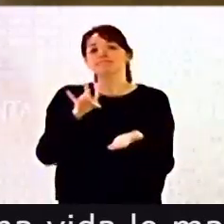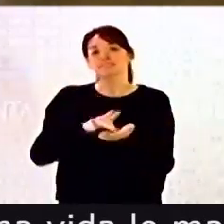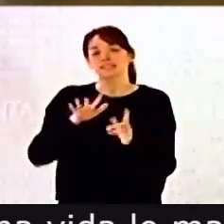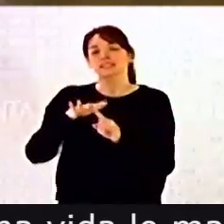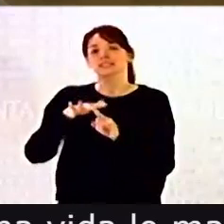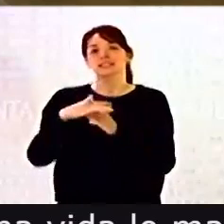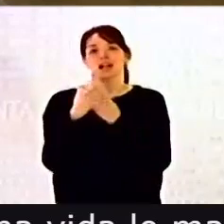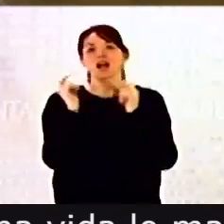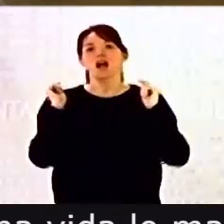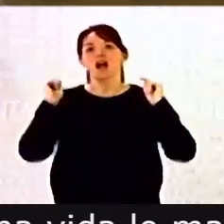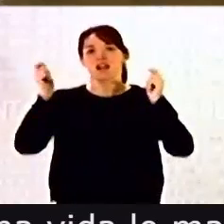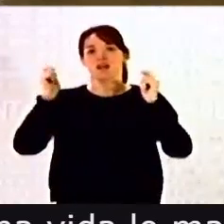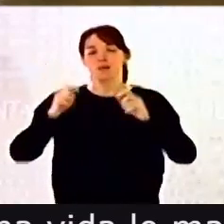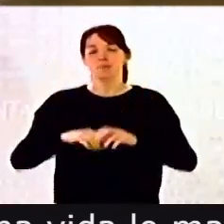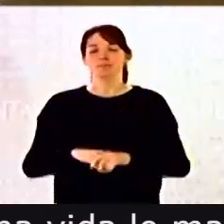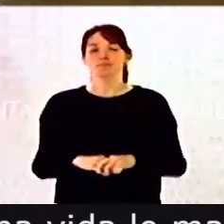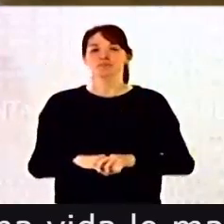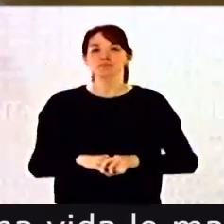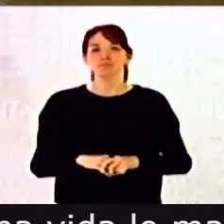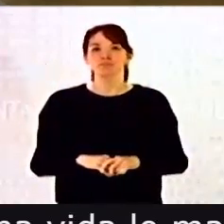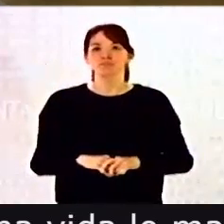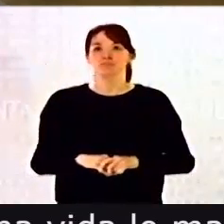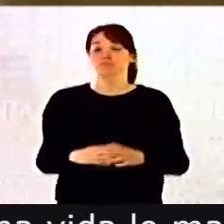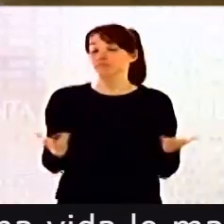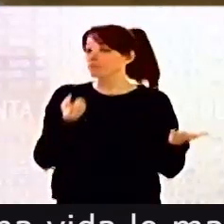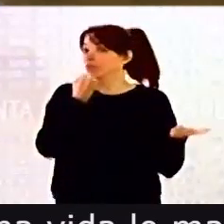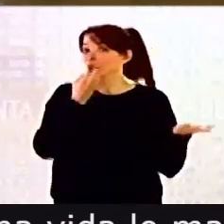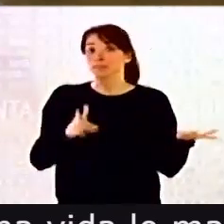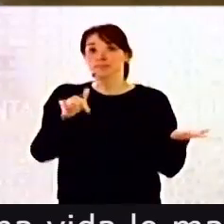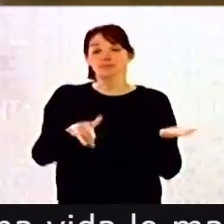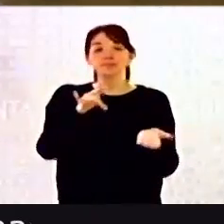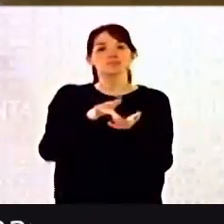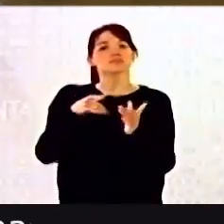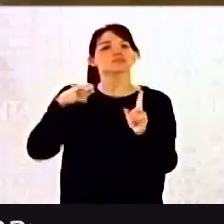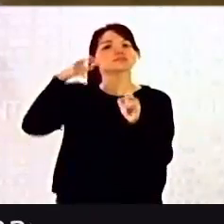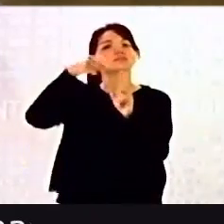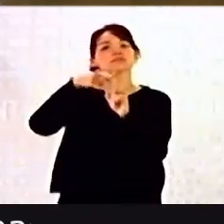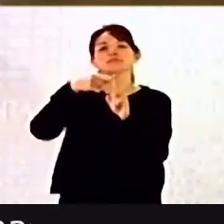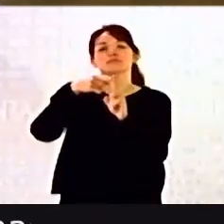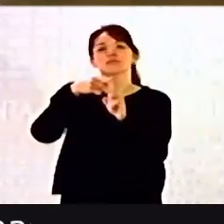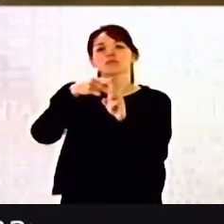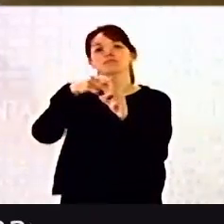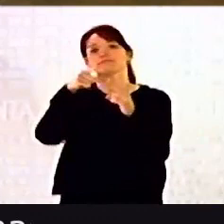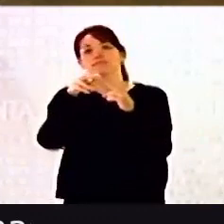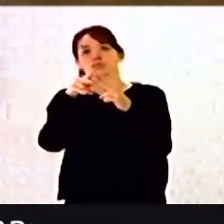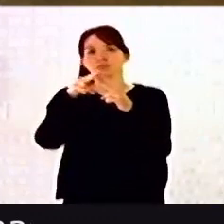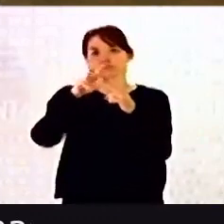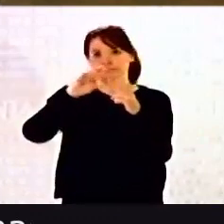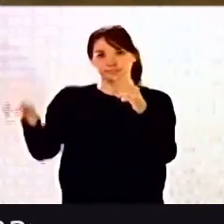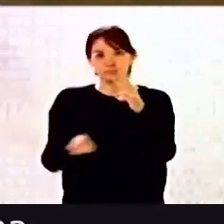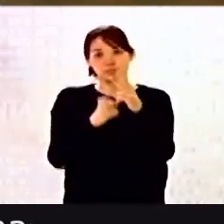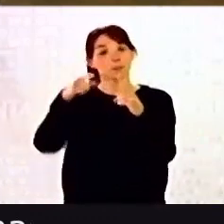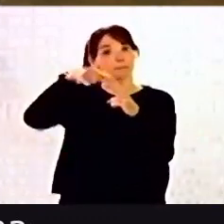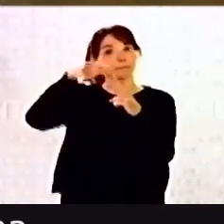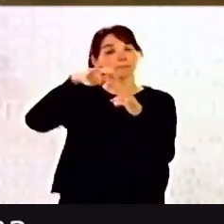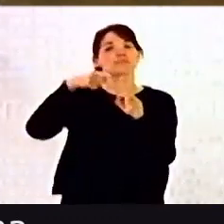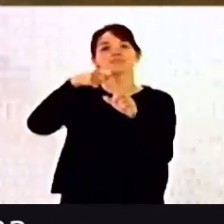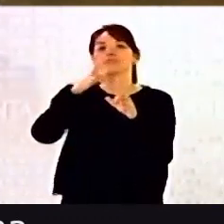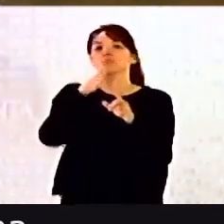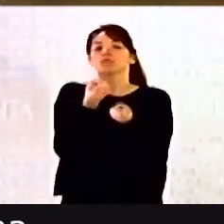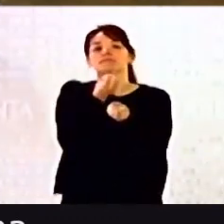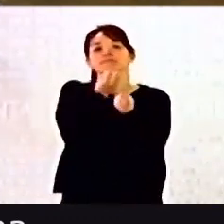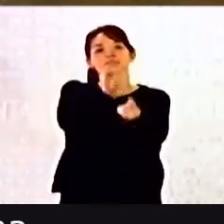estado de alarma. Bien, la comparecencia de hoy tiene una serie de objetivos. En primer lugar, es informar